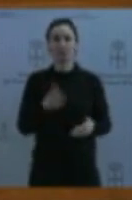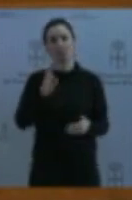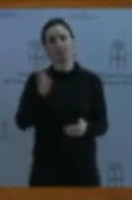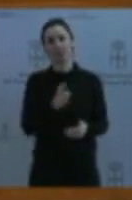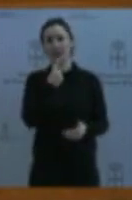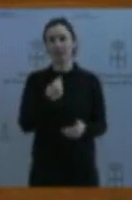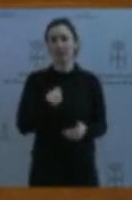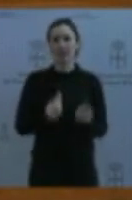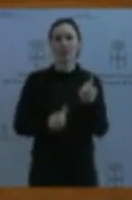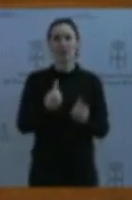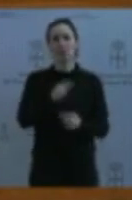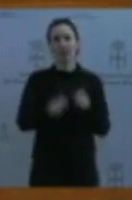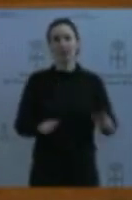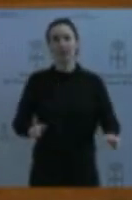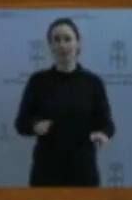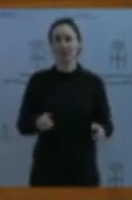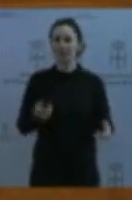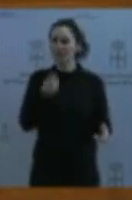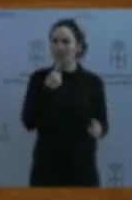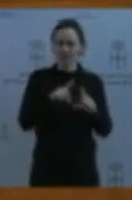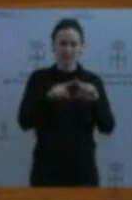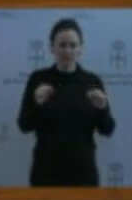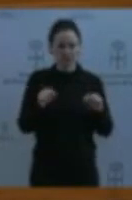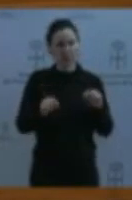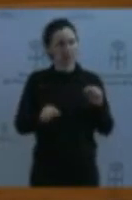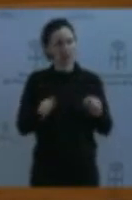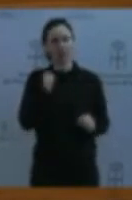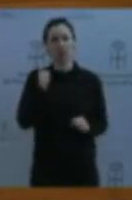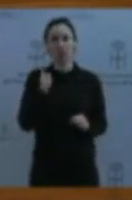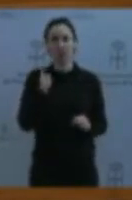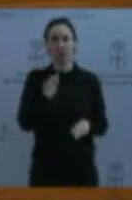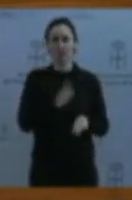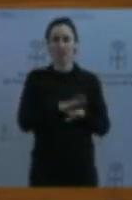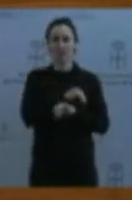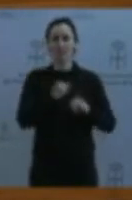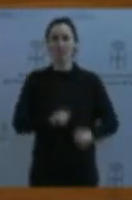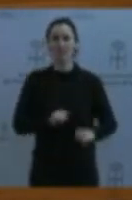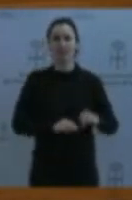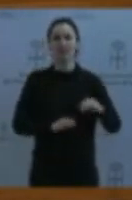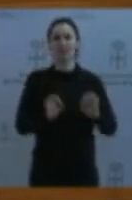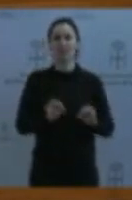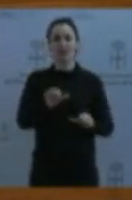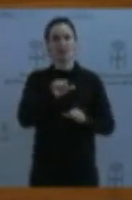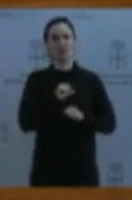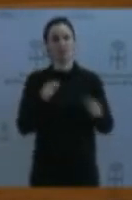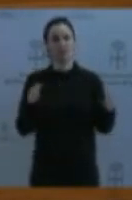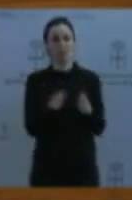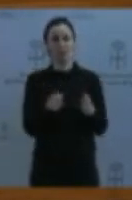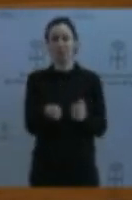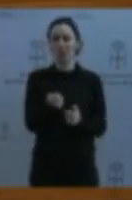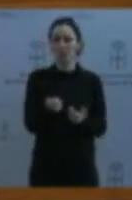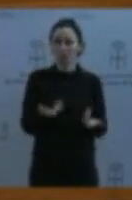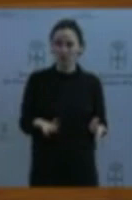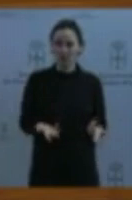en Asturias a una suerte de Arcadia feliz con paro estructural mínimo y que, por tanto, pues lo que teníamos que seguir era la